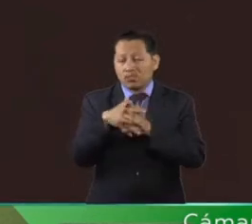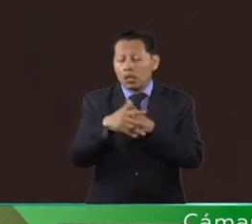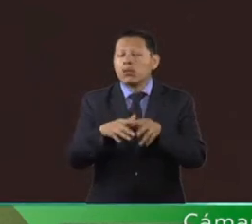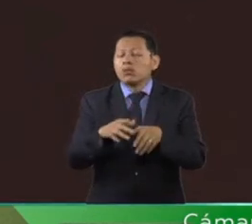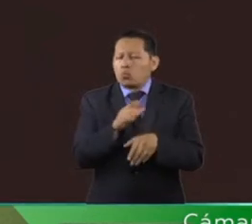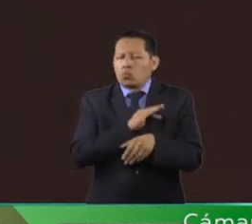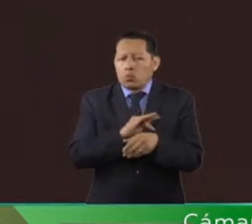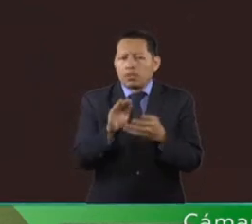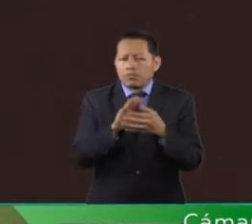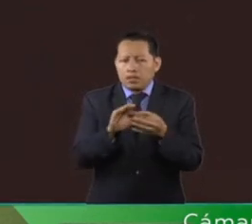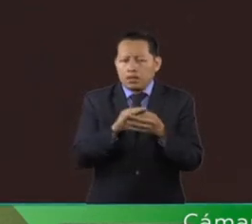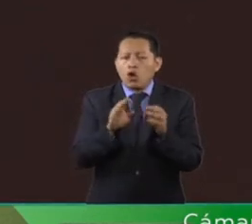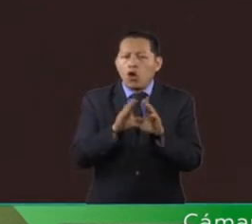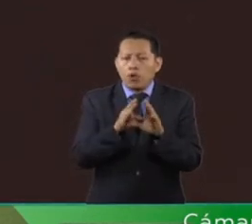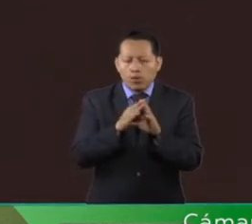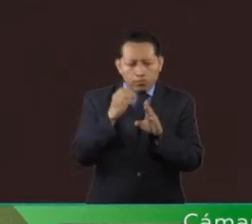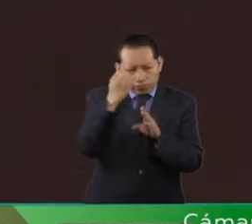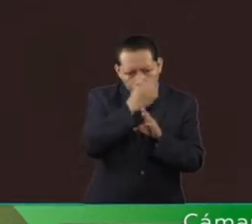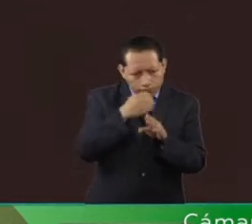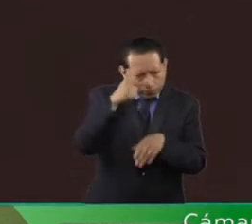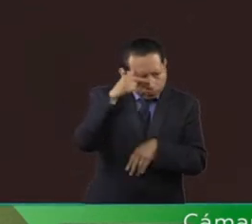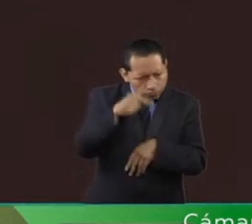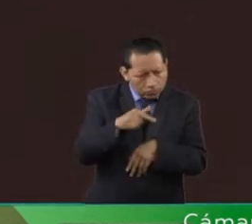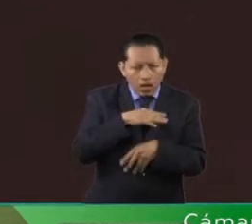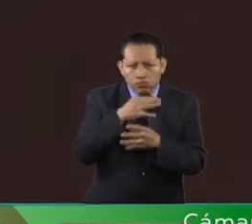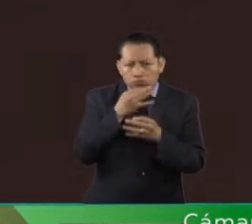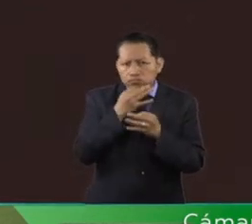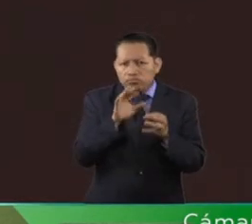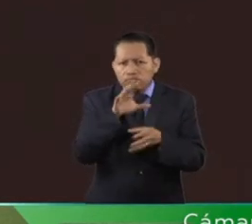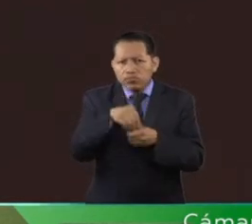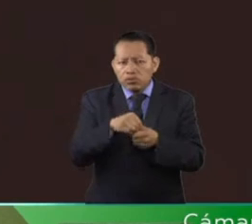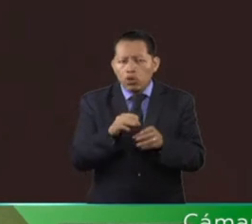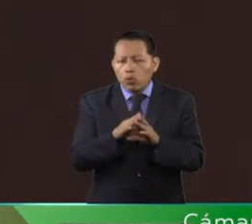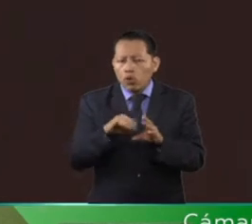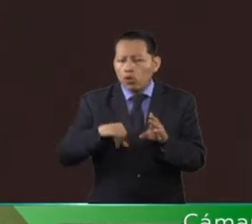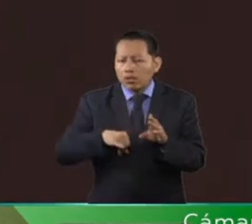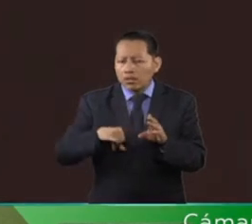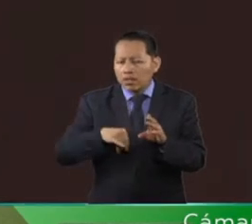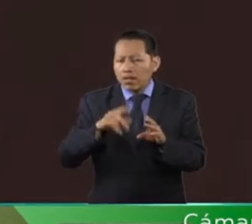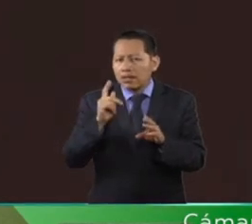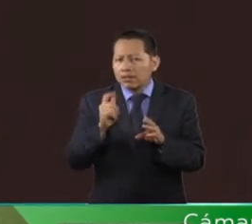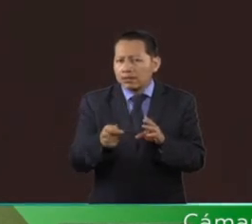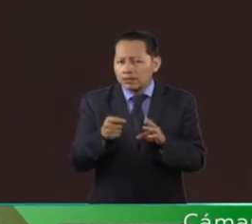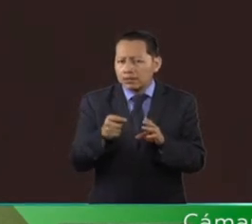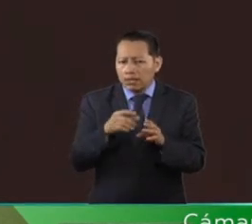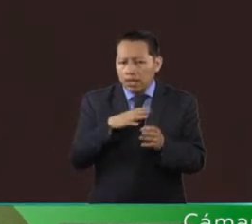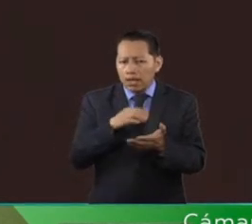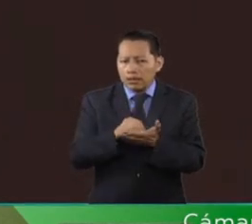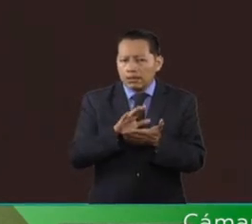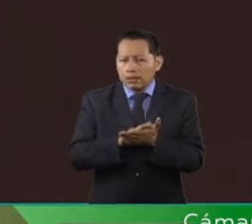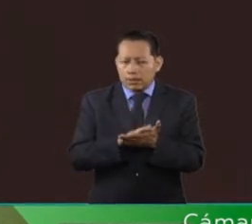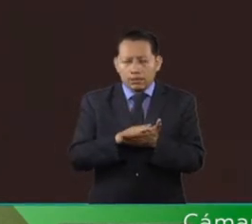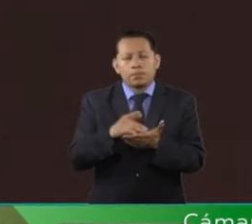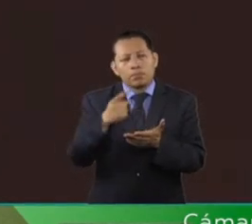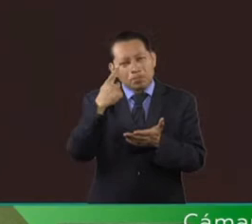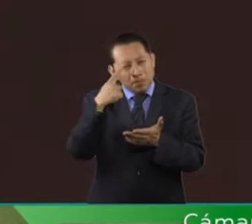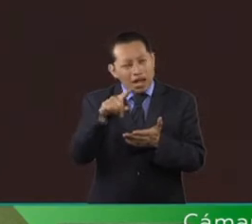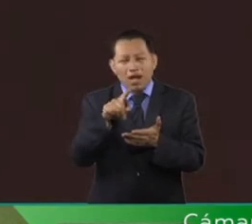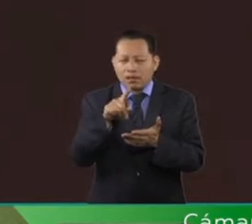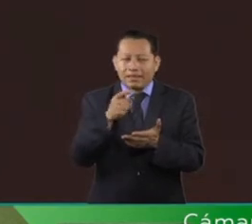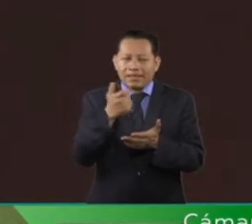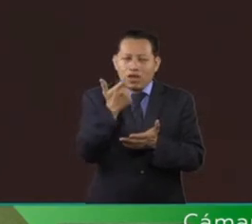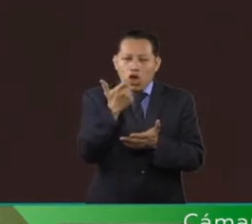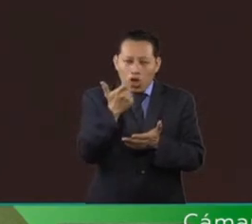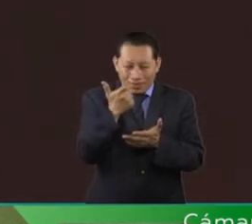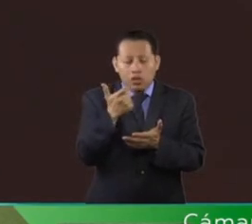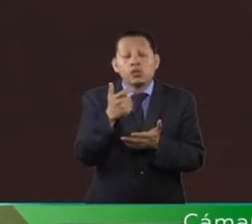comenzar desde el diagnóstico con una declaración implícita de intenciones inscritas en el paquete económico. El gasto